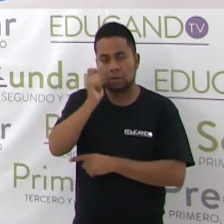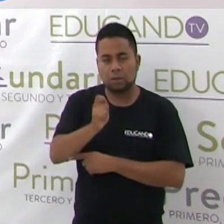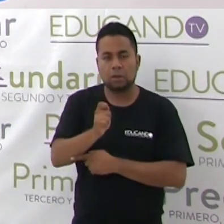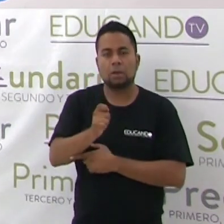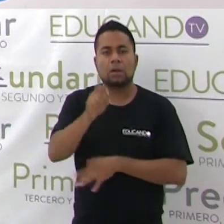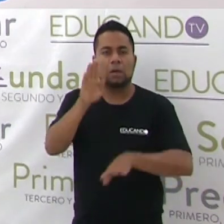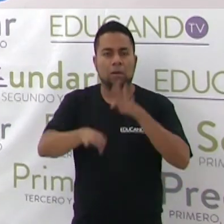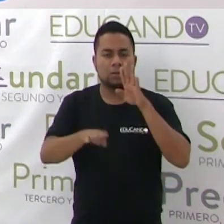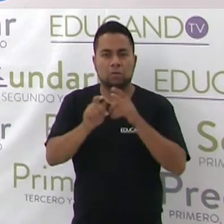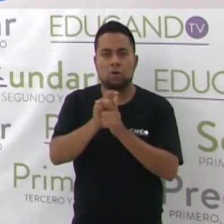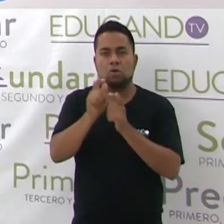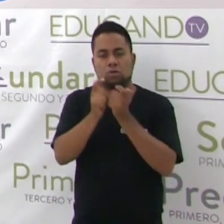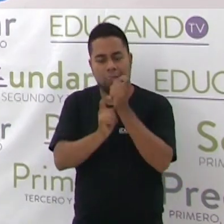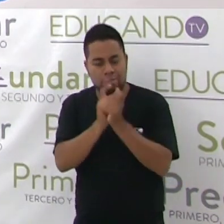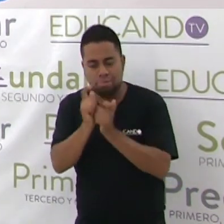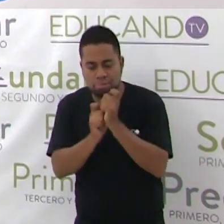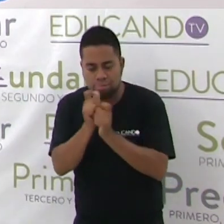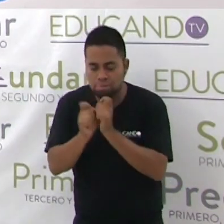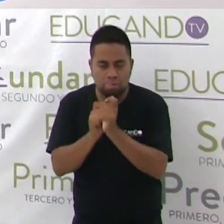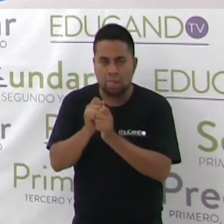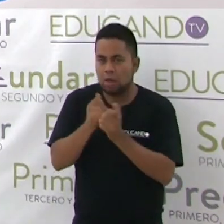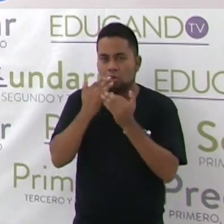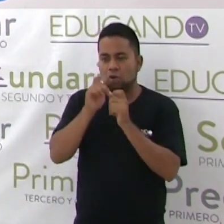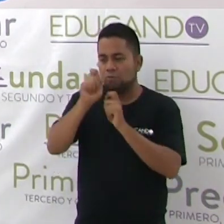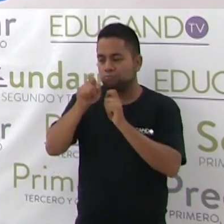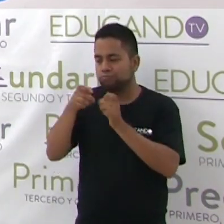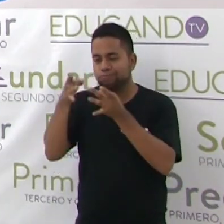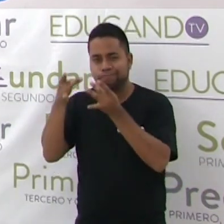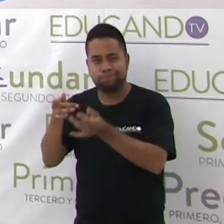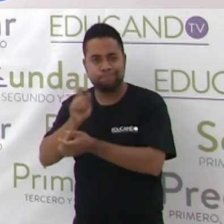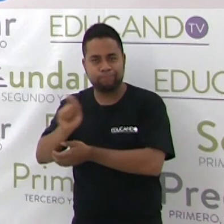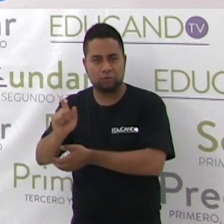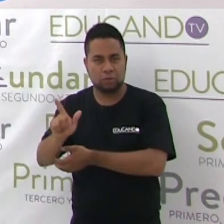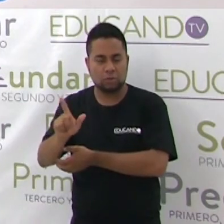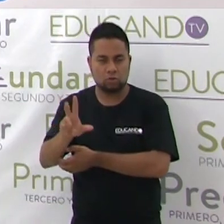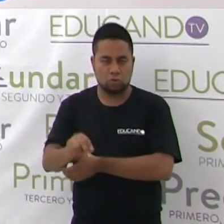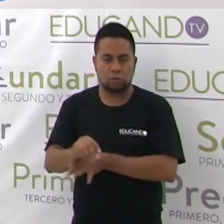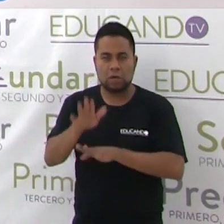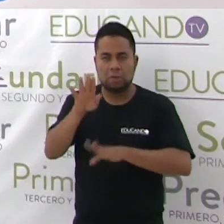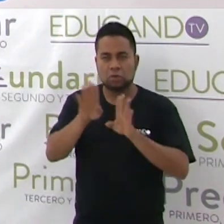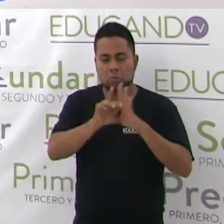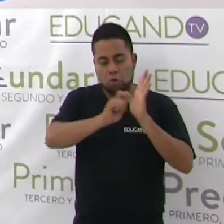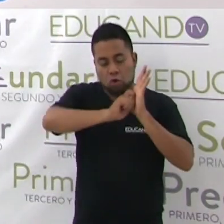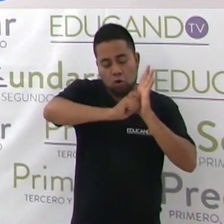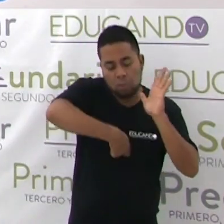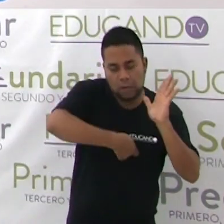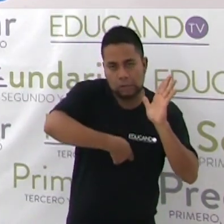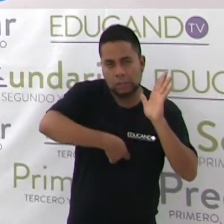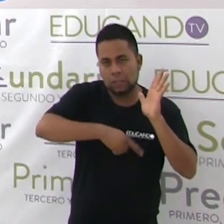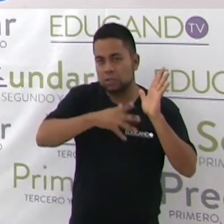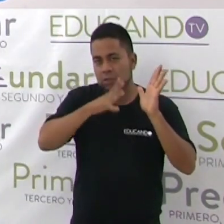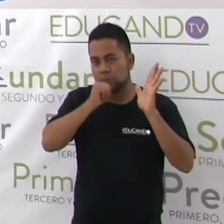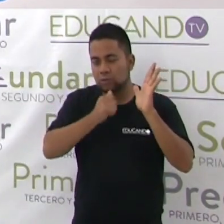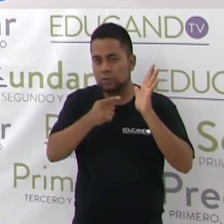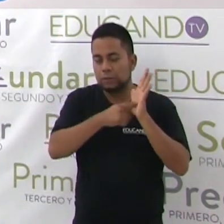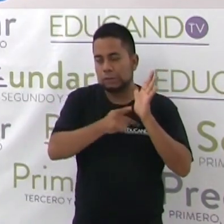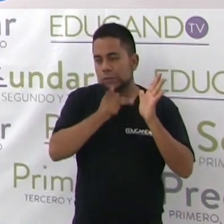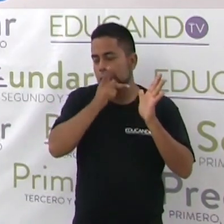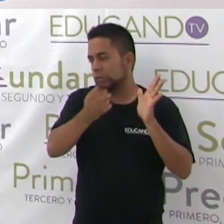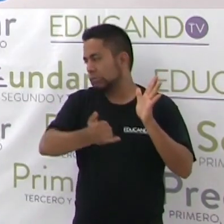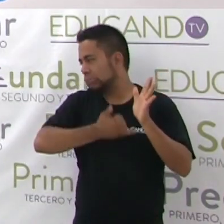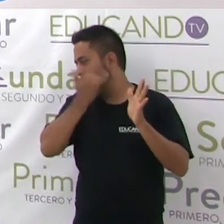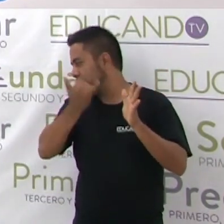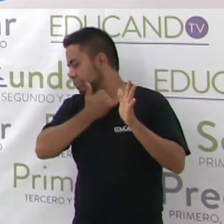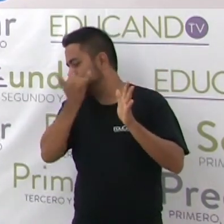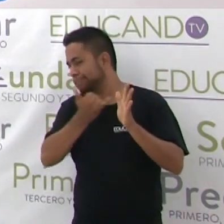por andar texteando no escribimos correctamente todo. Recordemos que a veces por una coma podemos decir una frase